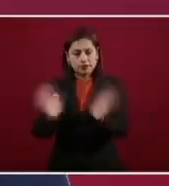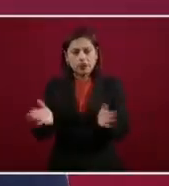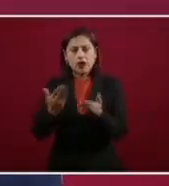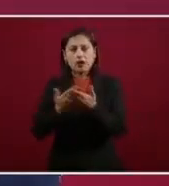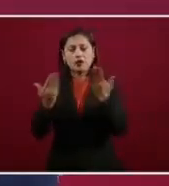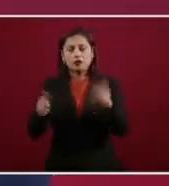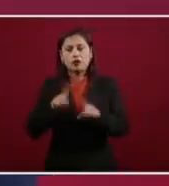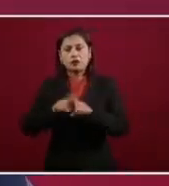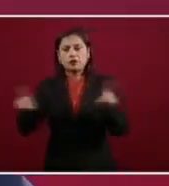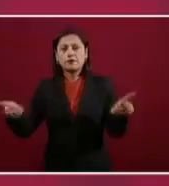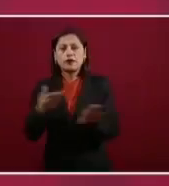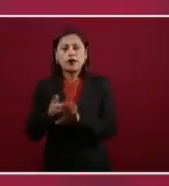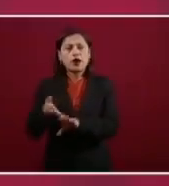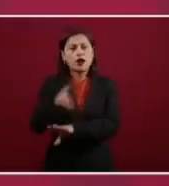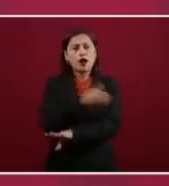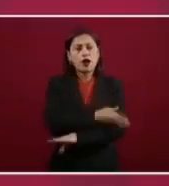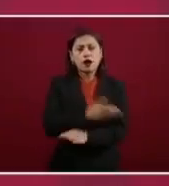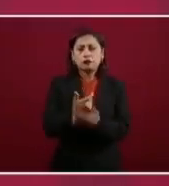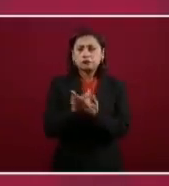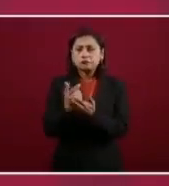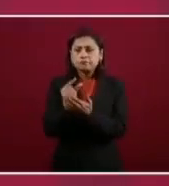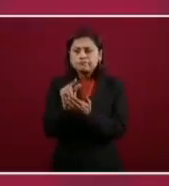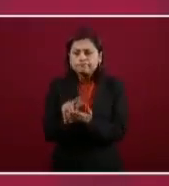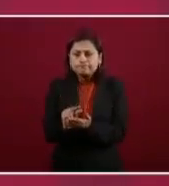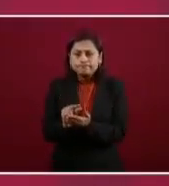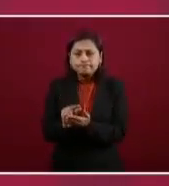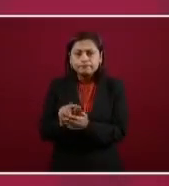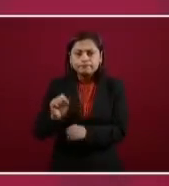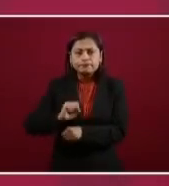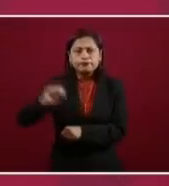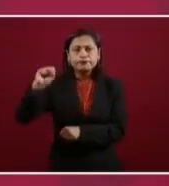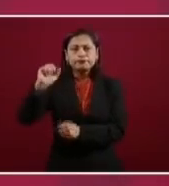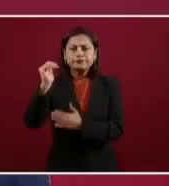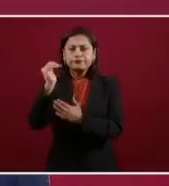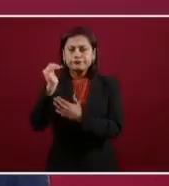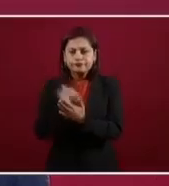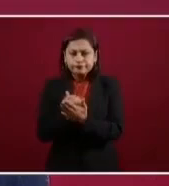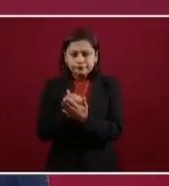era menor a la inflación